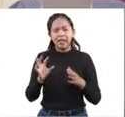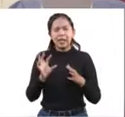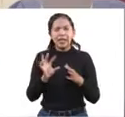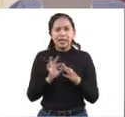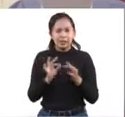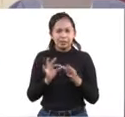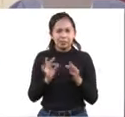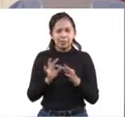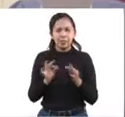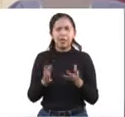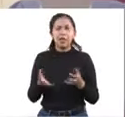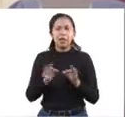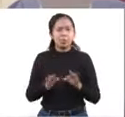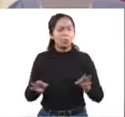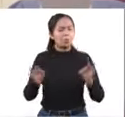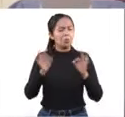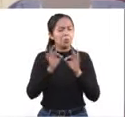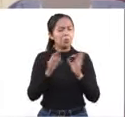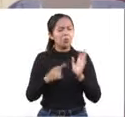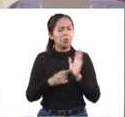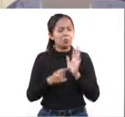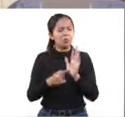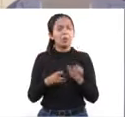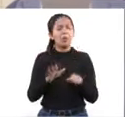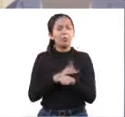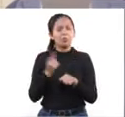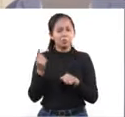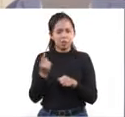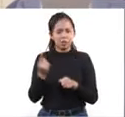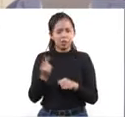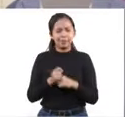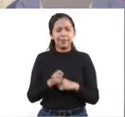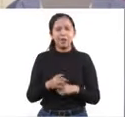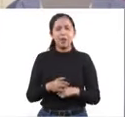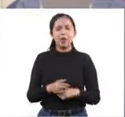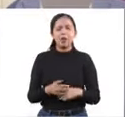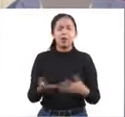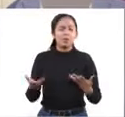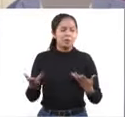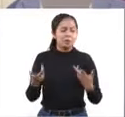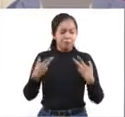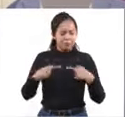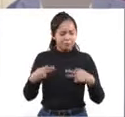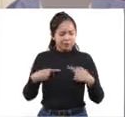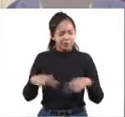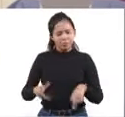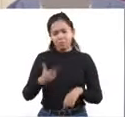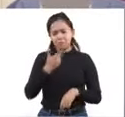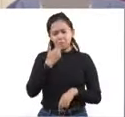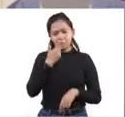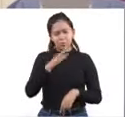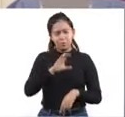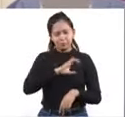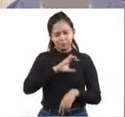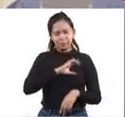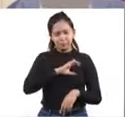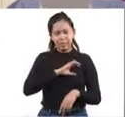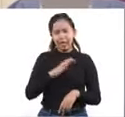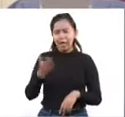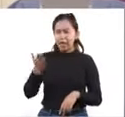qué hacemos este homenaje a un ser muy querido que desafortunadamente